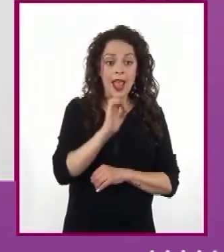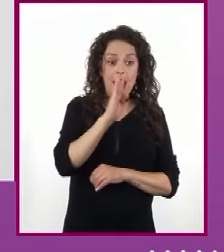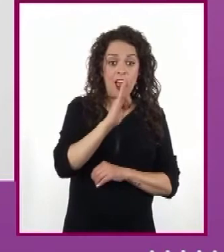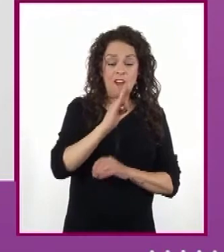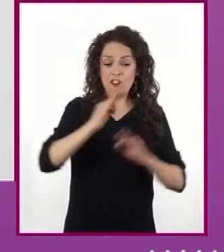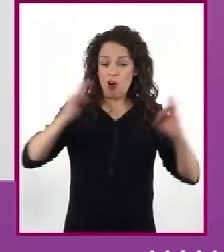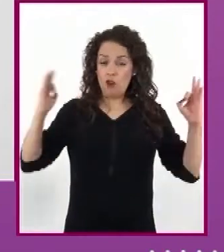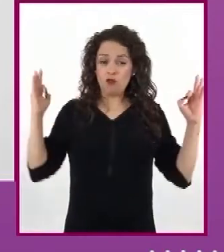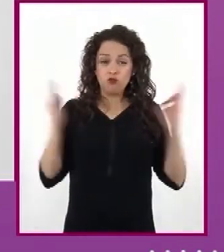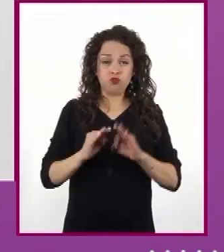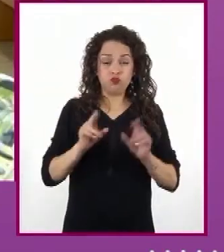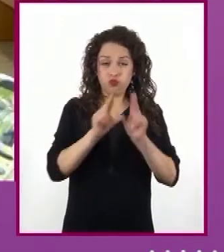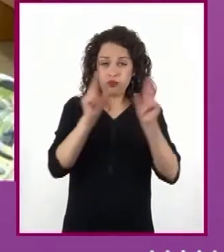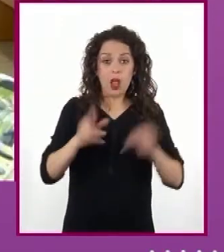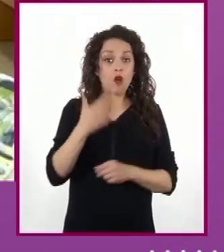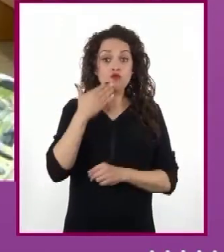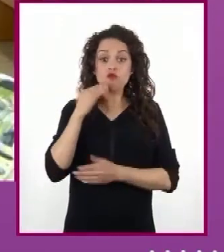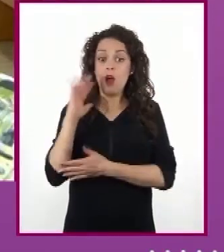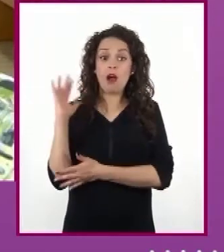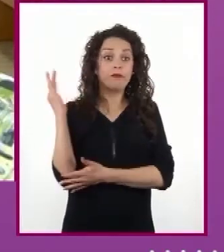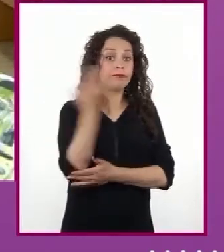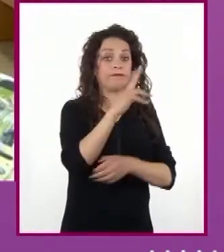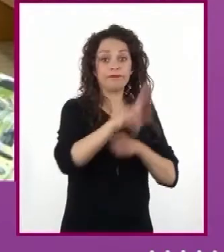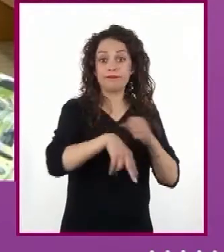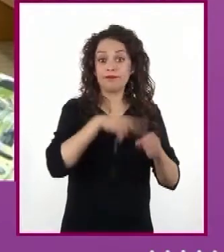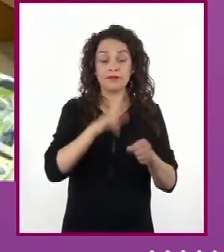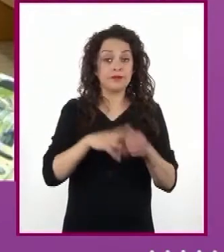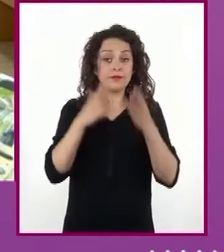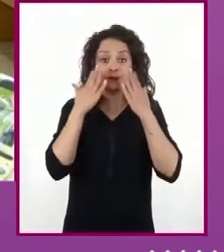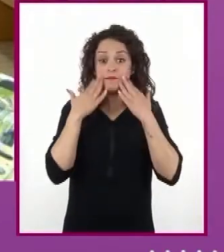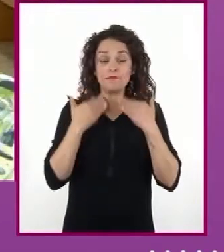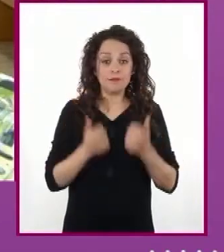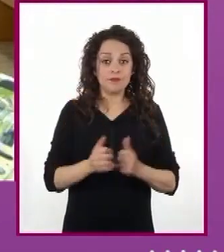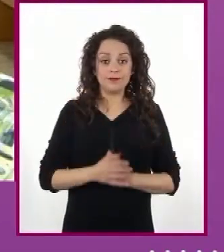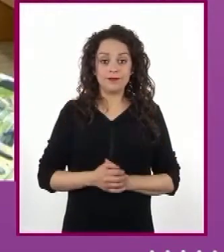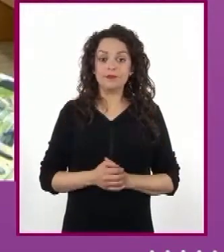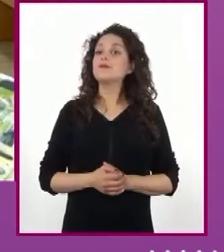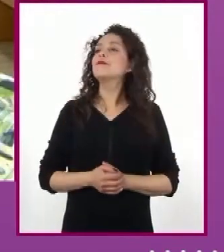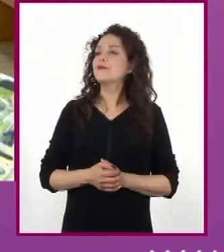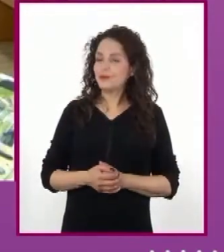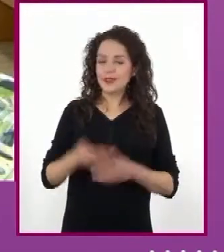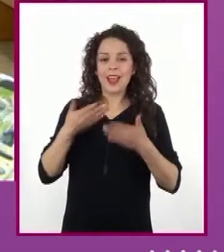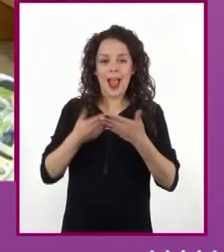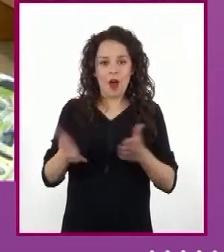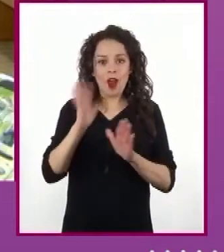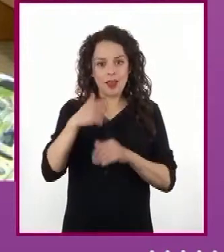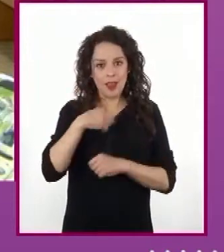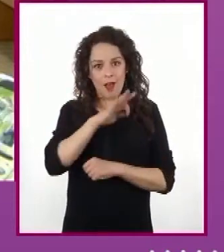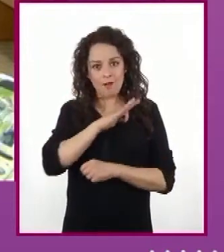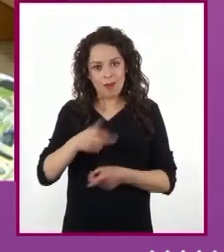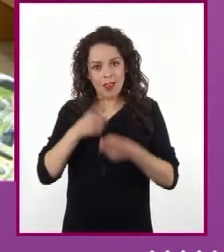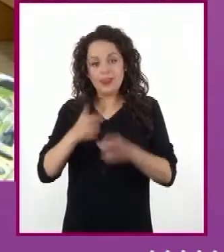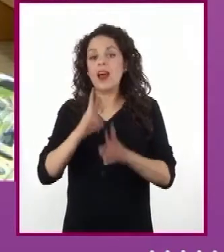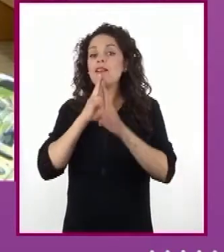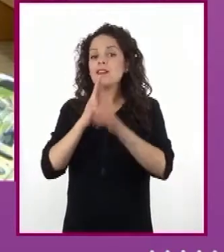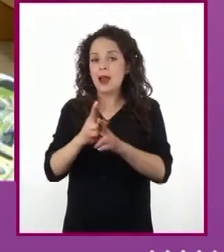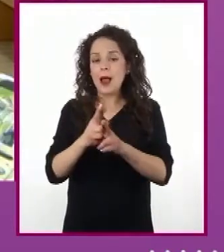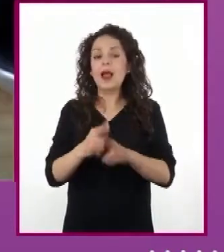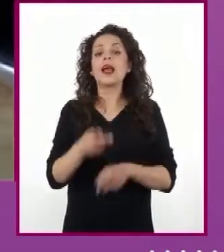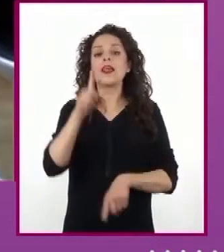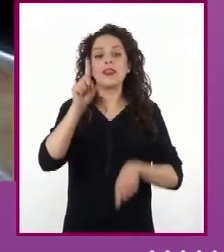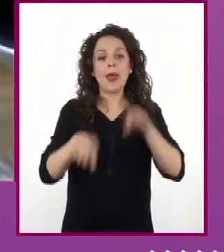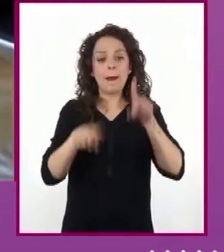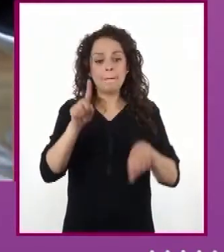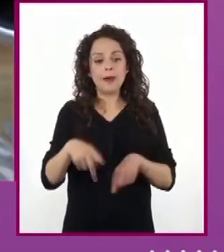no existe vegetación. Querida Cecil, ahora te podemos responder que según la clasificación climática de